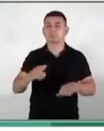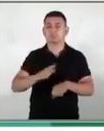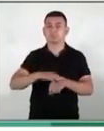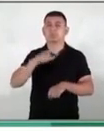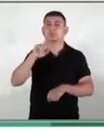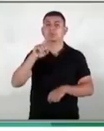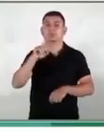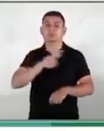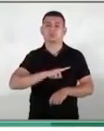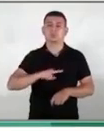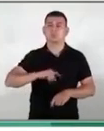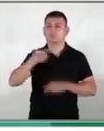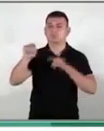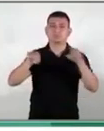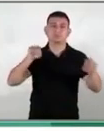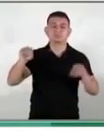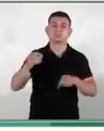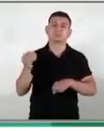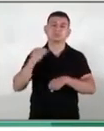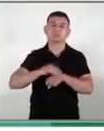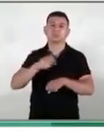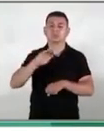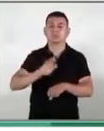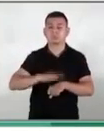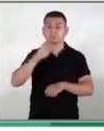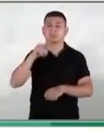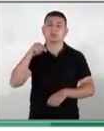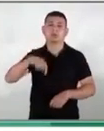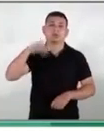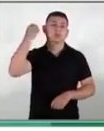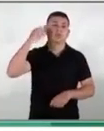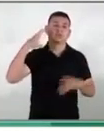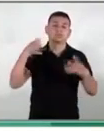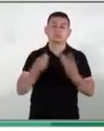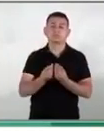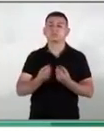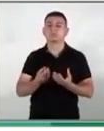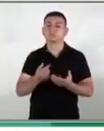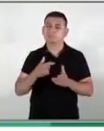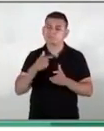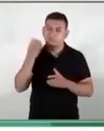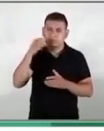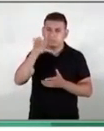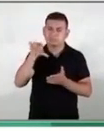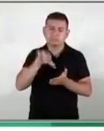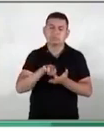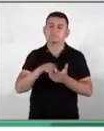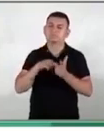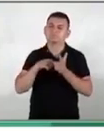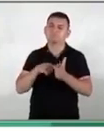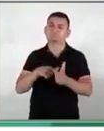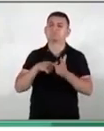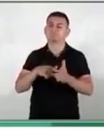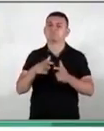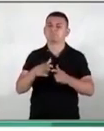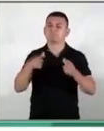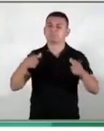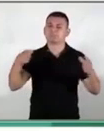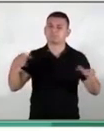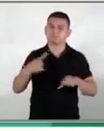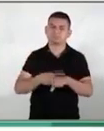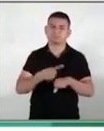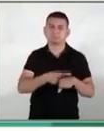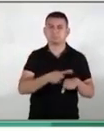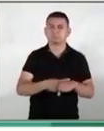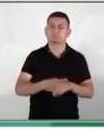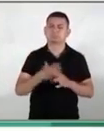30 municipios con casos nuevos. Oaxaca de Juárez continúa presentando un número importante de casos,